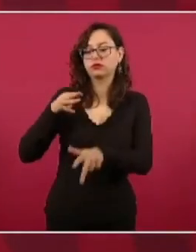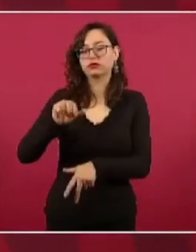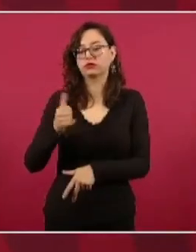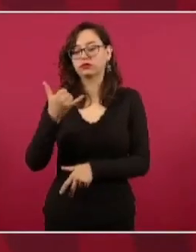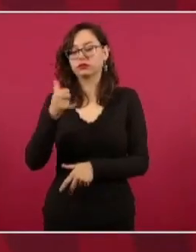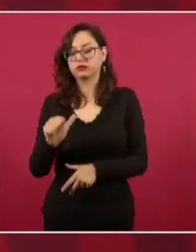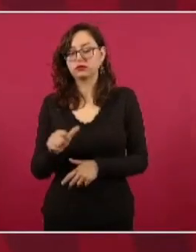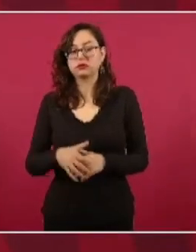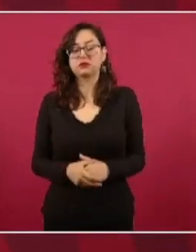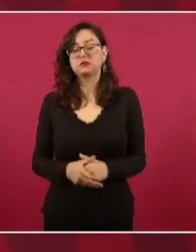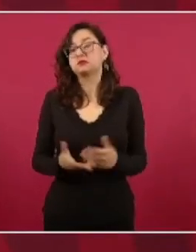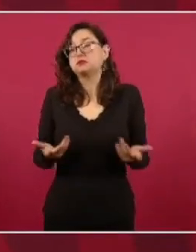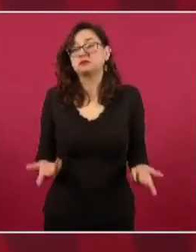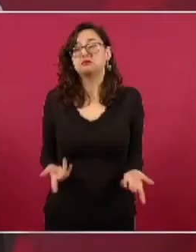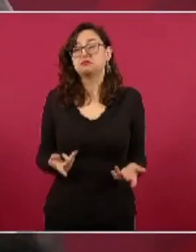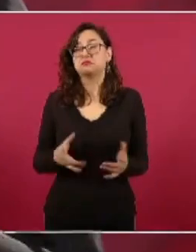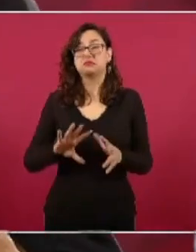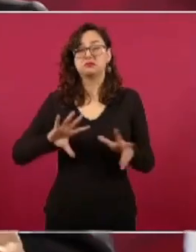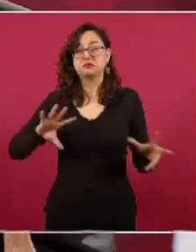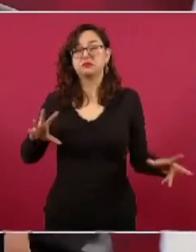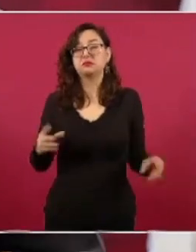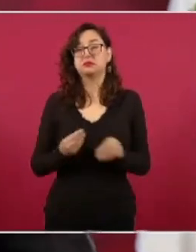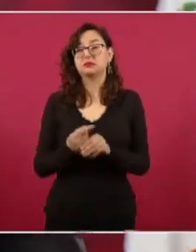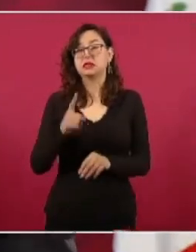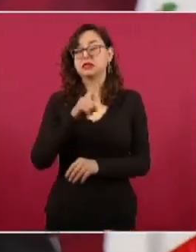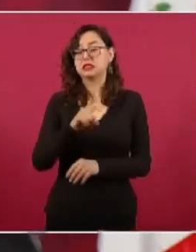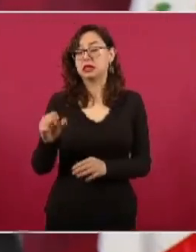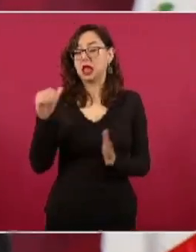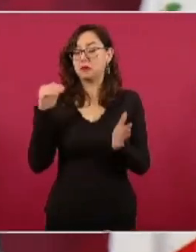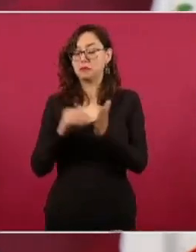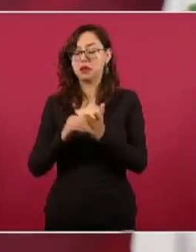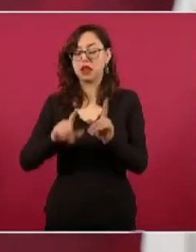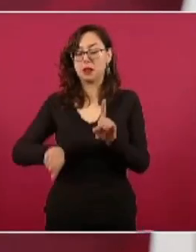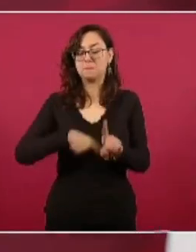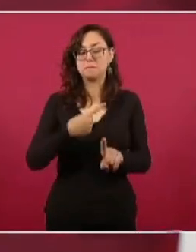son 100,000 millones más 75,